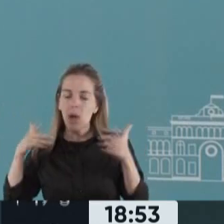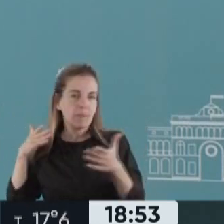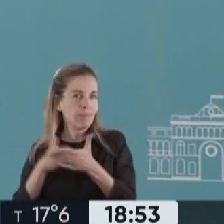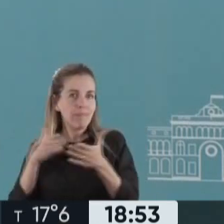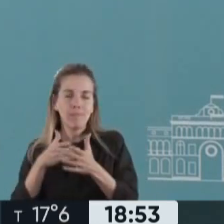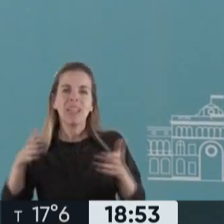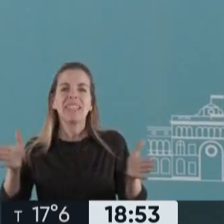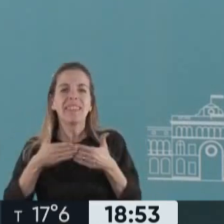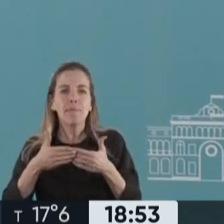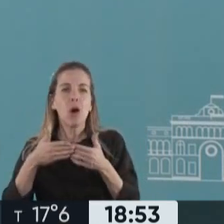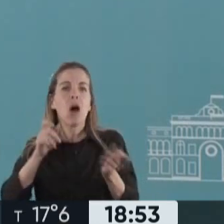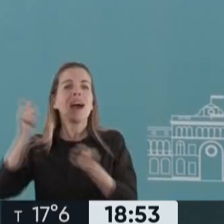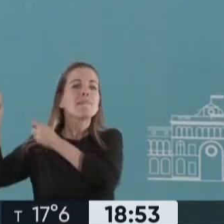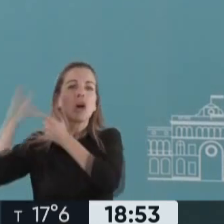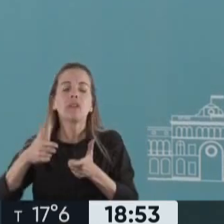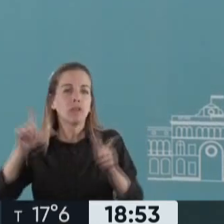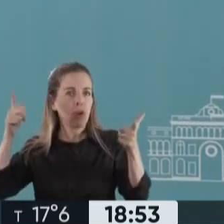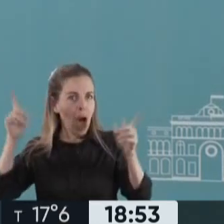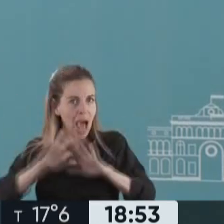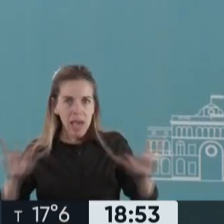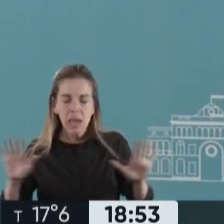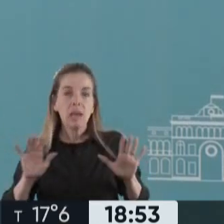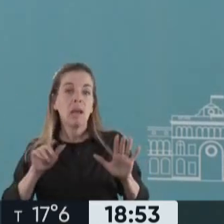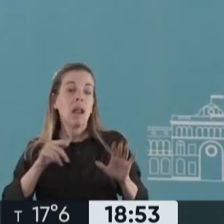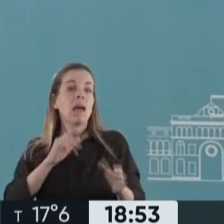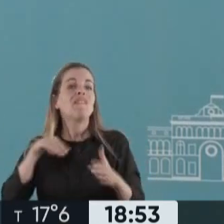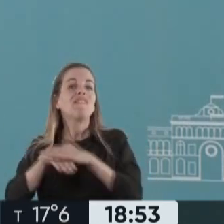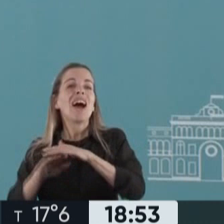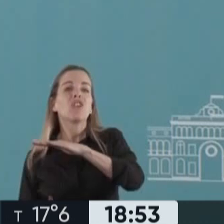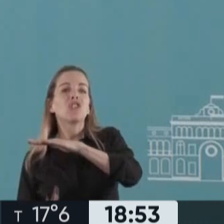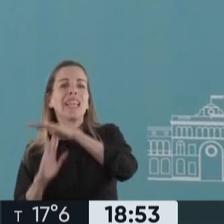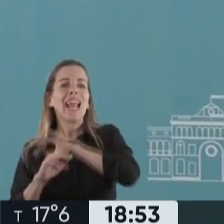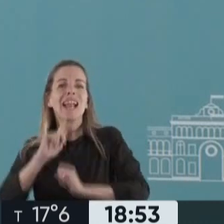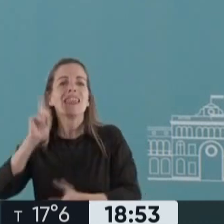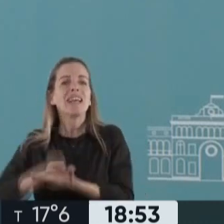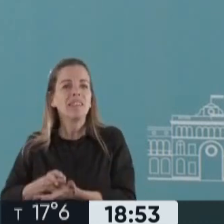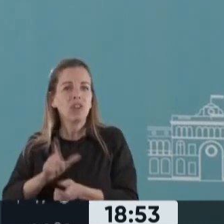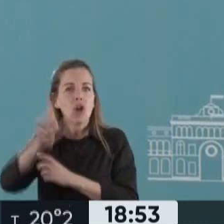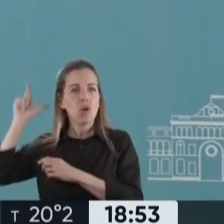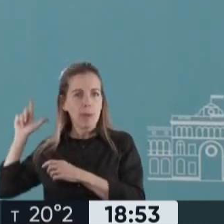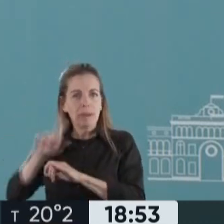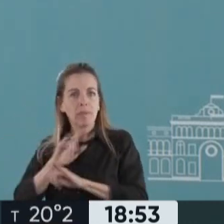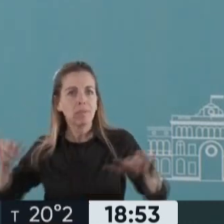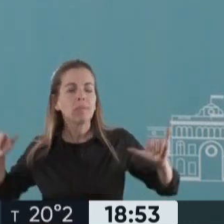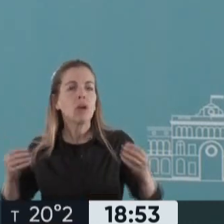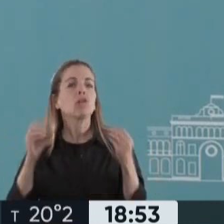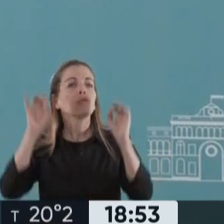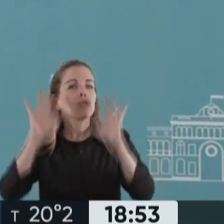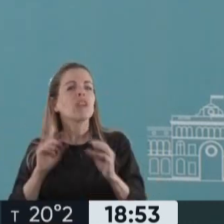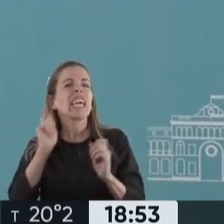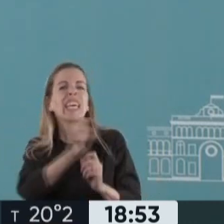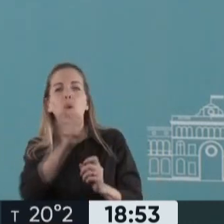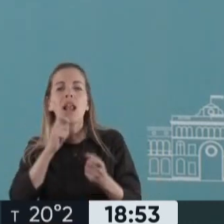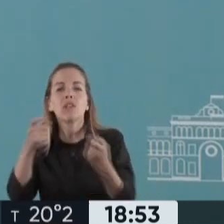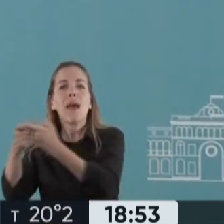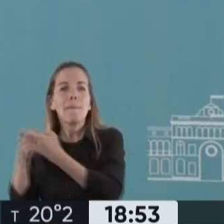no hay ninguna restricción de las importaciones. La medida del Banco Central es una medida que prioriza cuáles son las empresas y sobre todo las